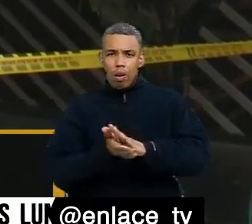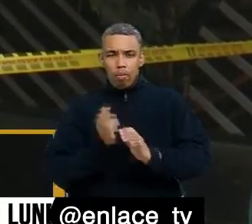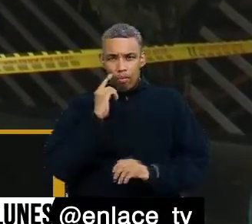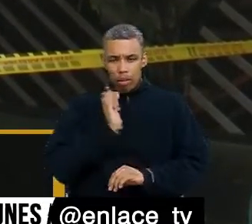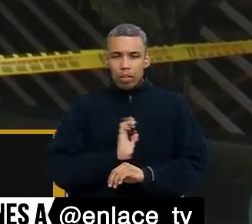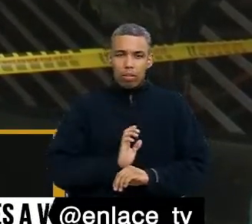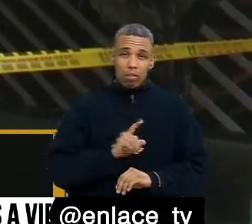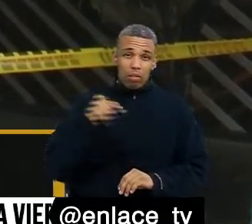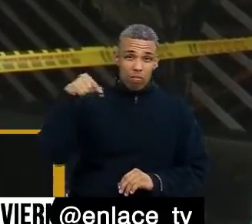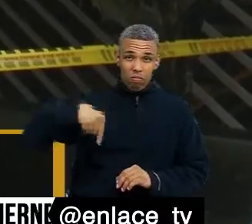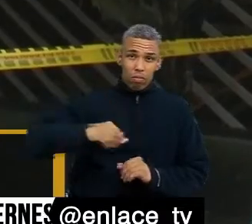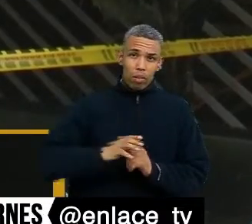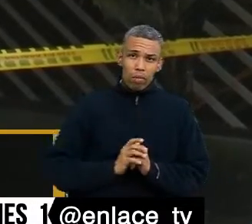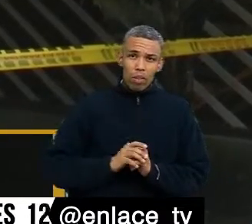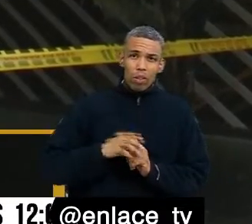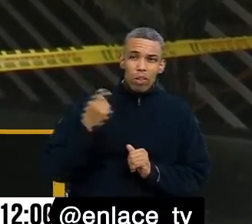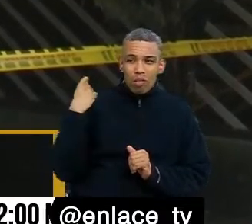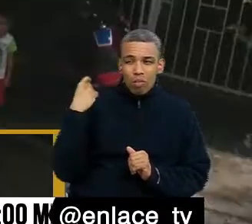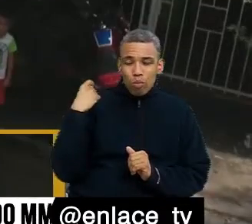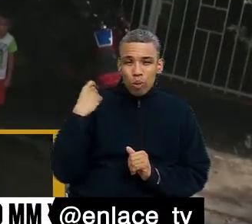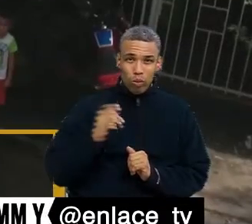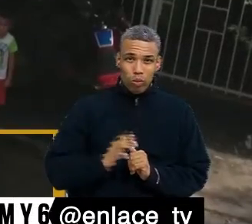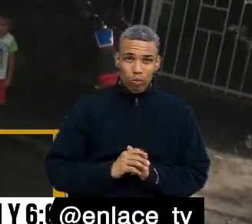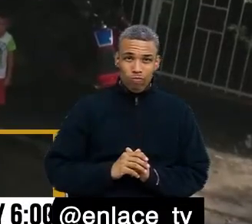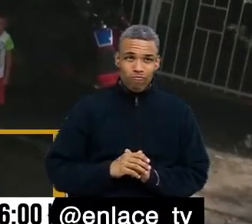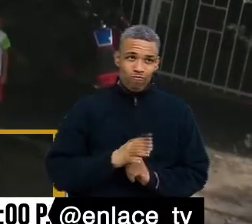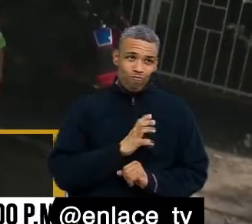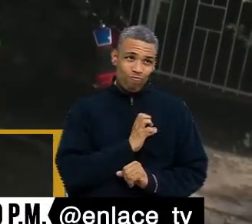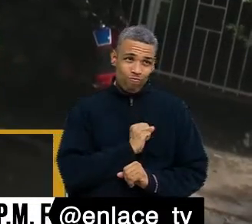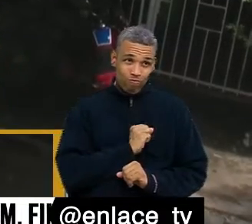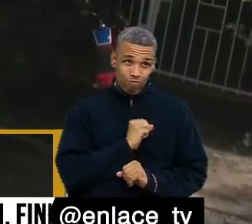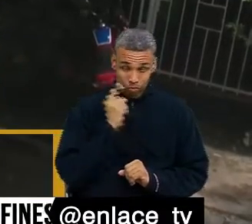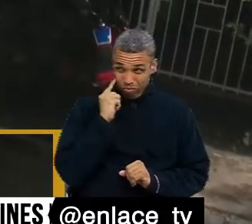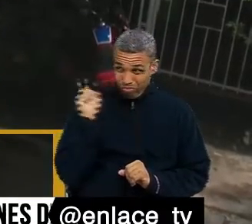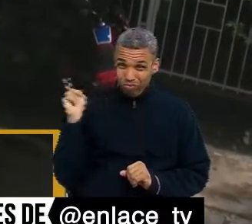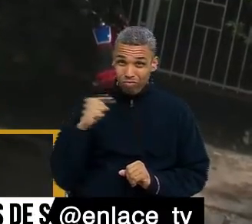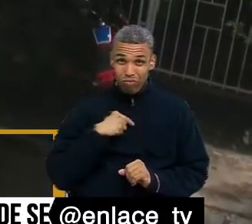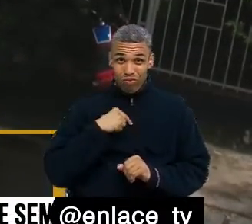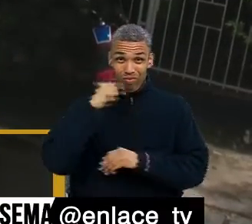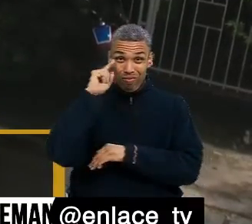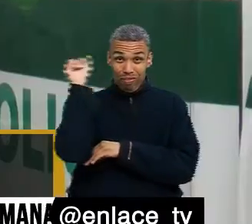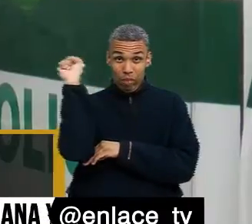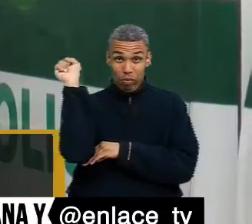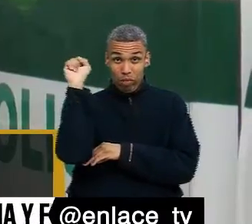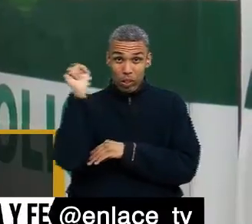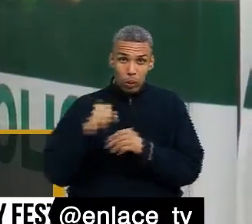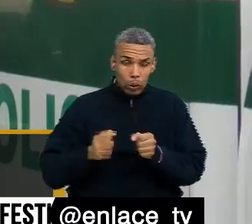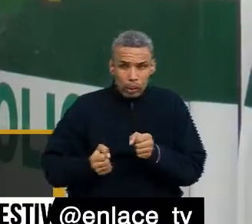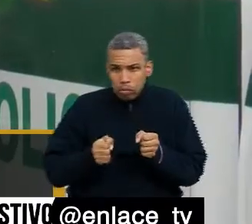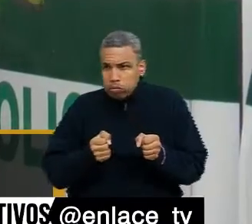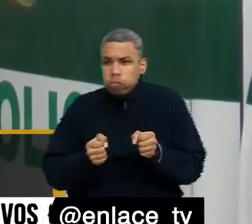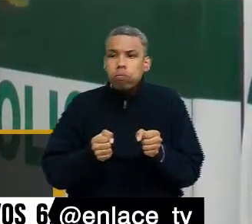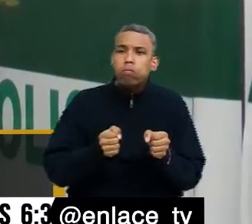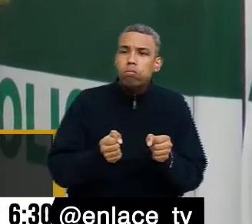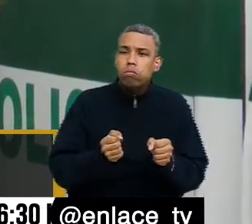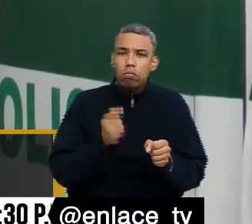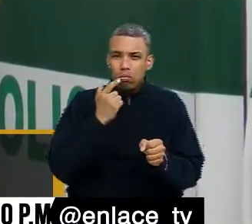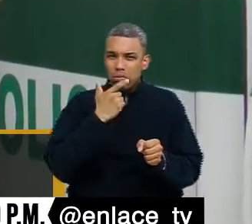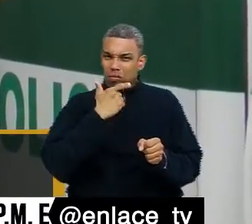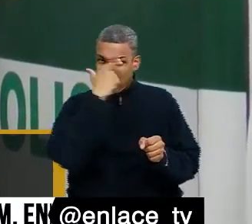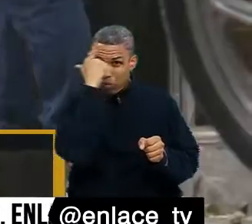donde hace unas horas se presentó un hecho lamentable. Como podemos ver, allá se encuentra la Policía Nacional porque